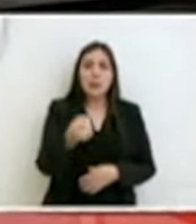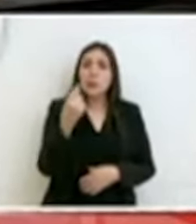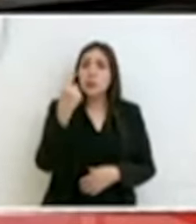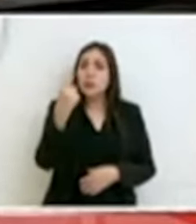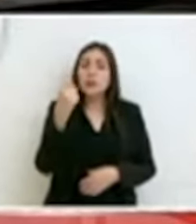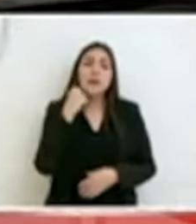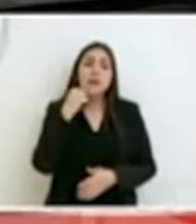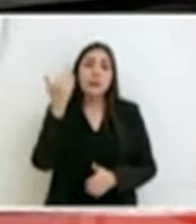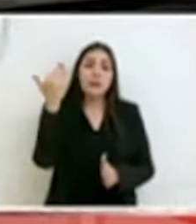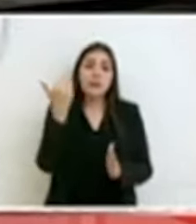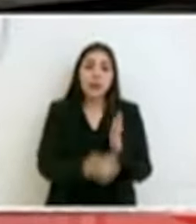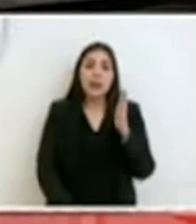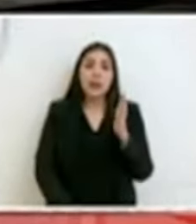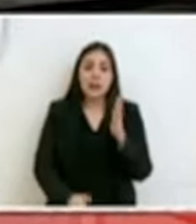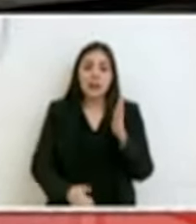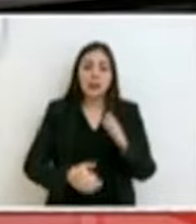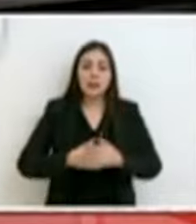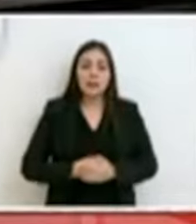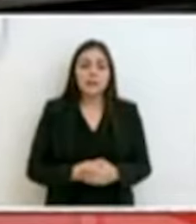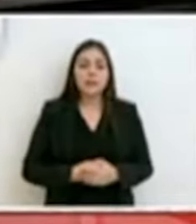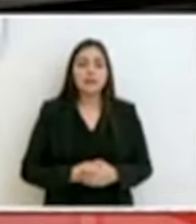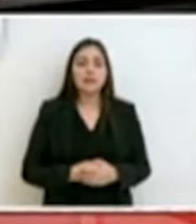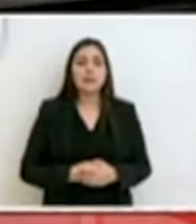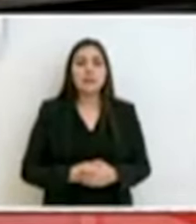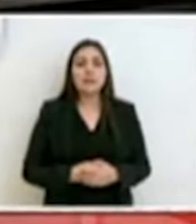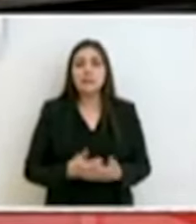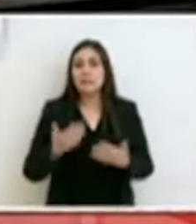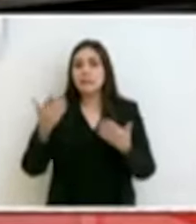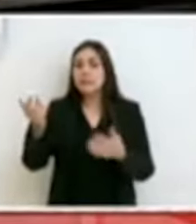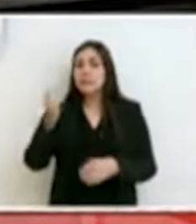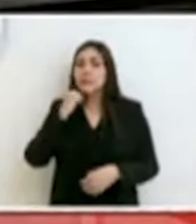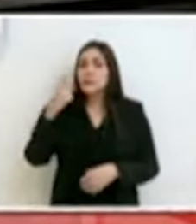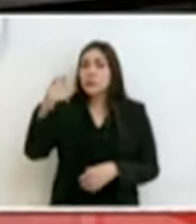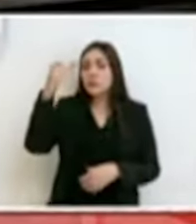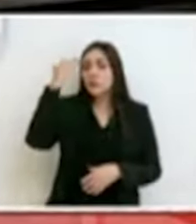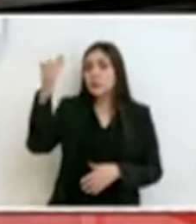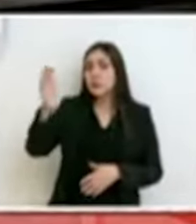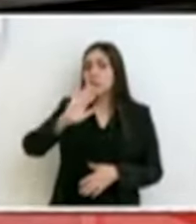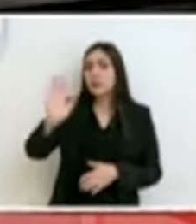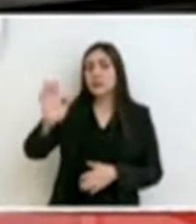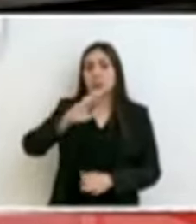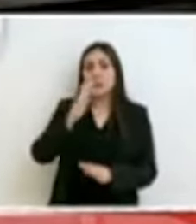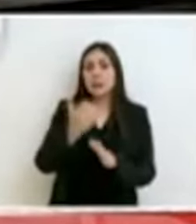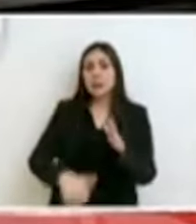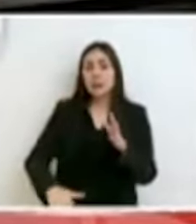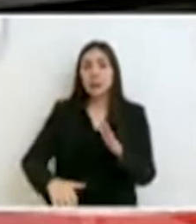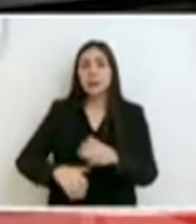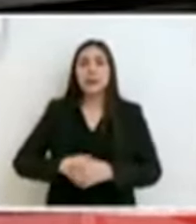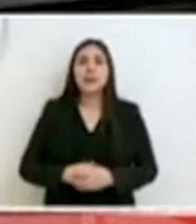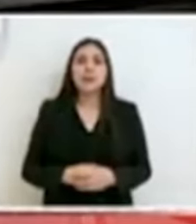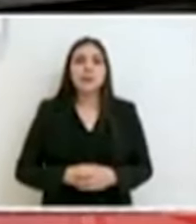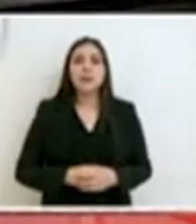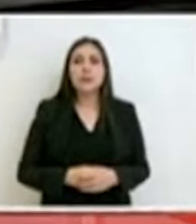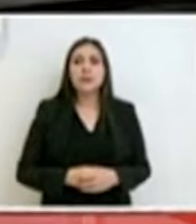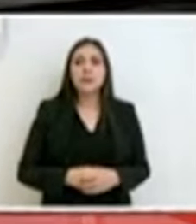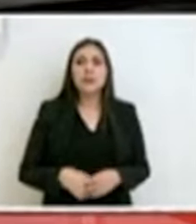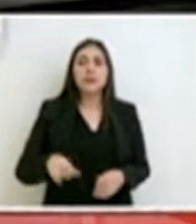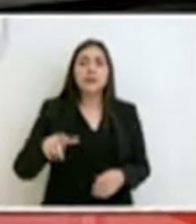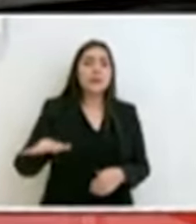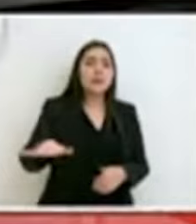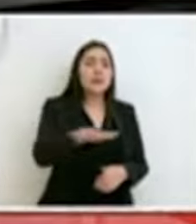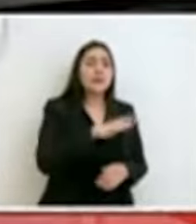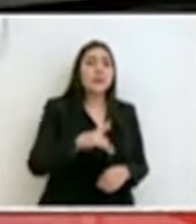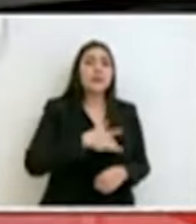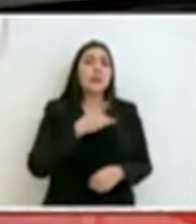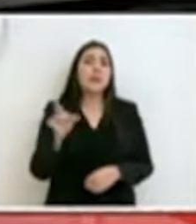Y ustedes están. Ha terminado su tiempo, senadora. ¡Pánico al pueblo! ¡Le tienen pánico